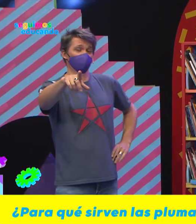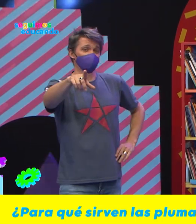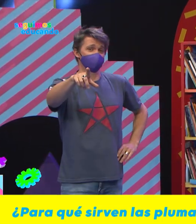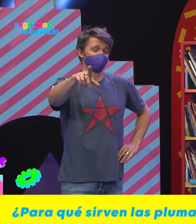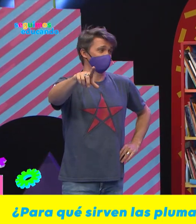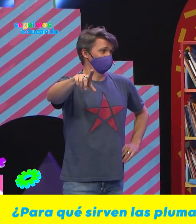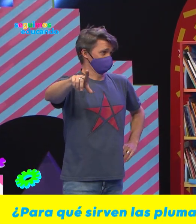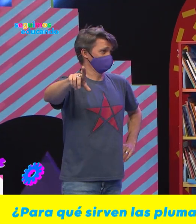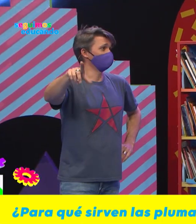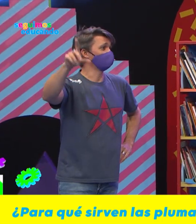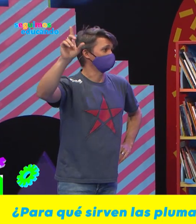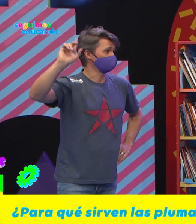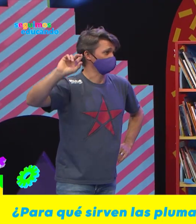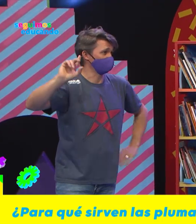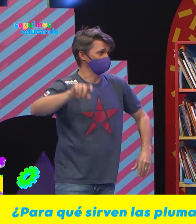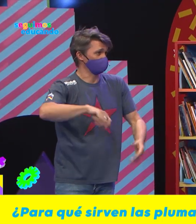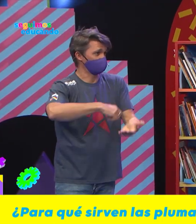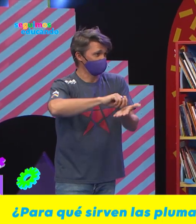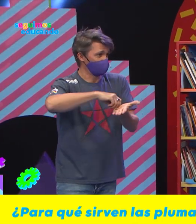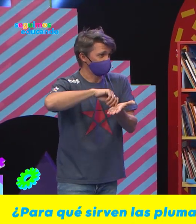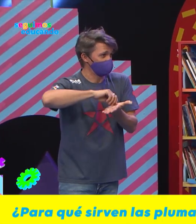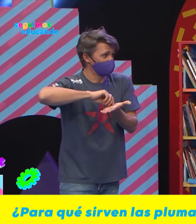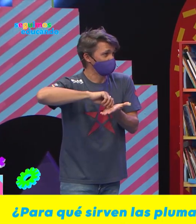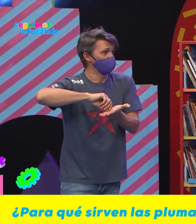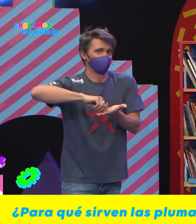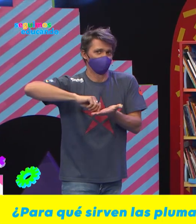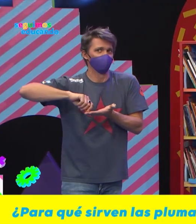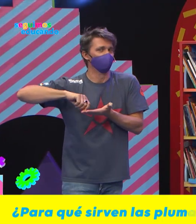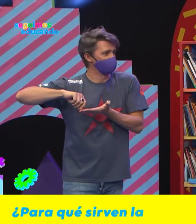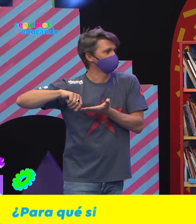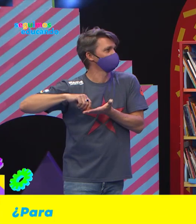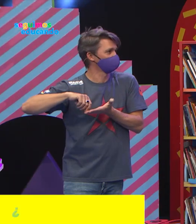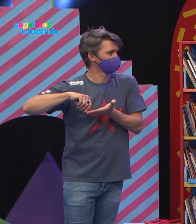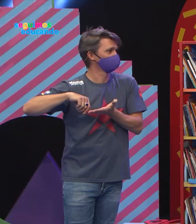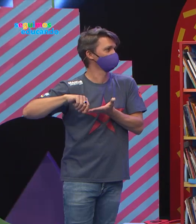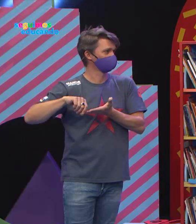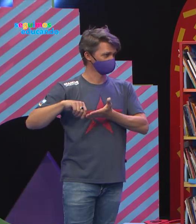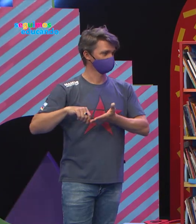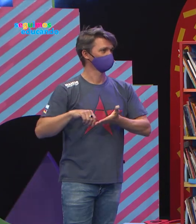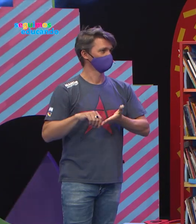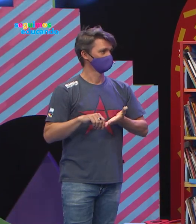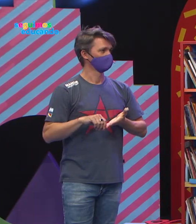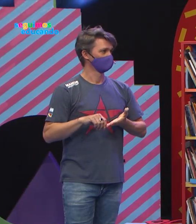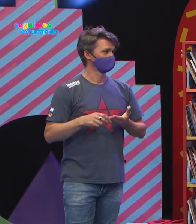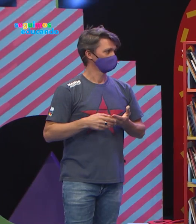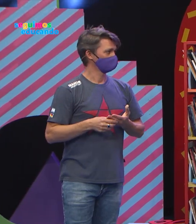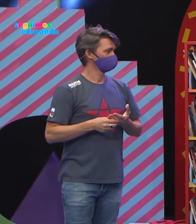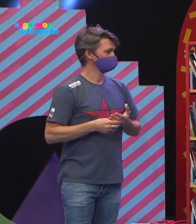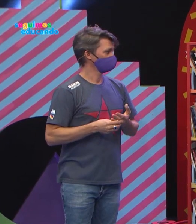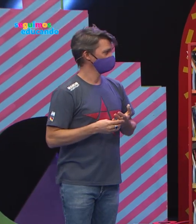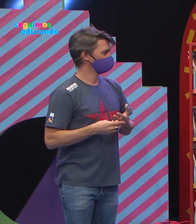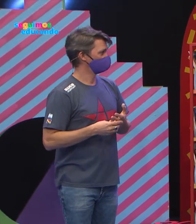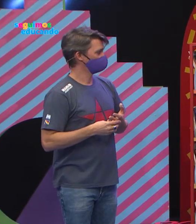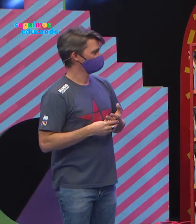los capítulos de Samba, en la Revolución de Mayo, cuando escribían con una pluma. Mirá. Mirá vos, tal cual. Ahí encontramos plumas. Bueno,